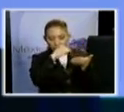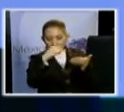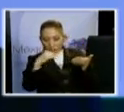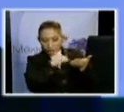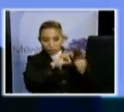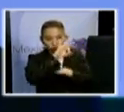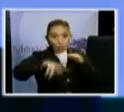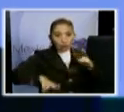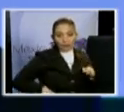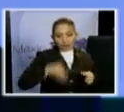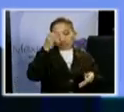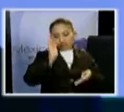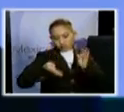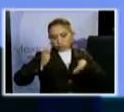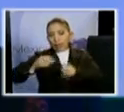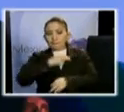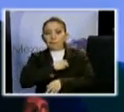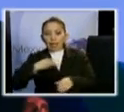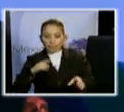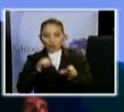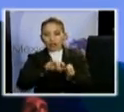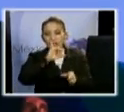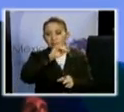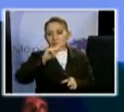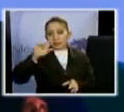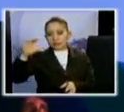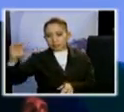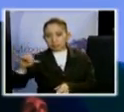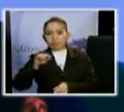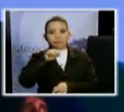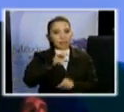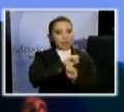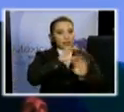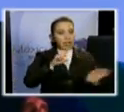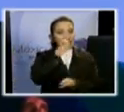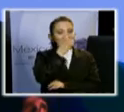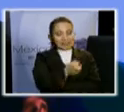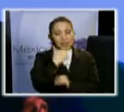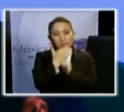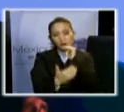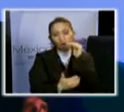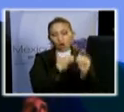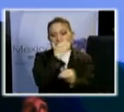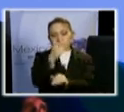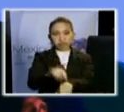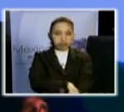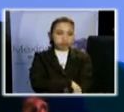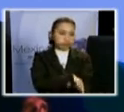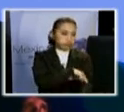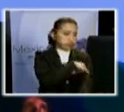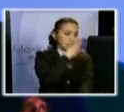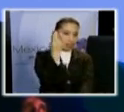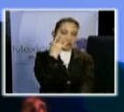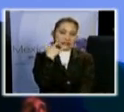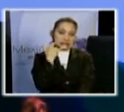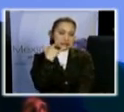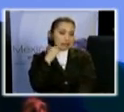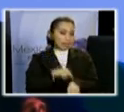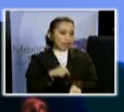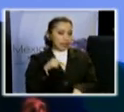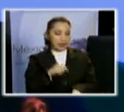los gobiernos que son miembros de la IPCC. Esto obviamente es un proceso muy oneroso que requiere mucho esfuerzo y